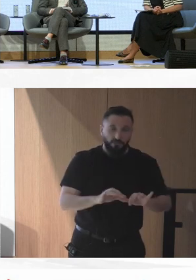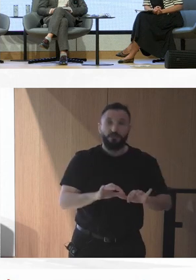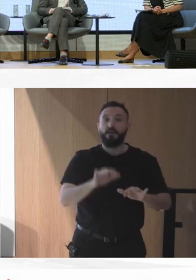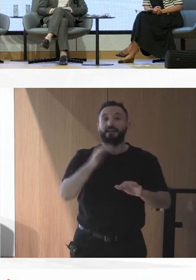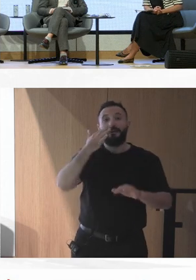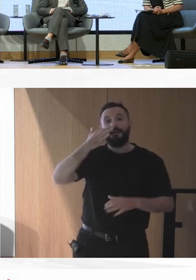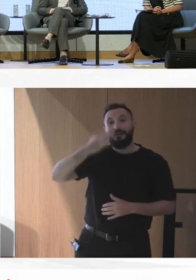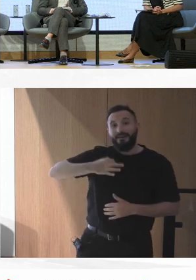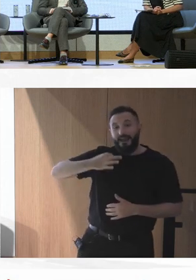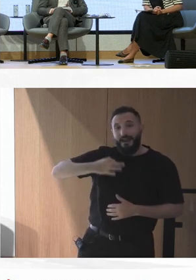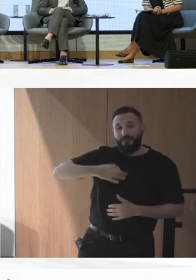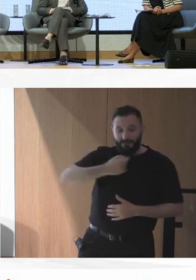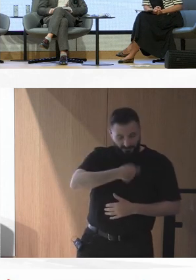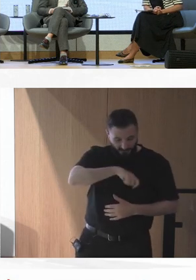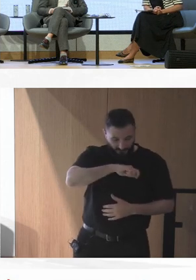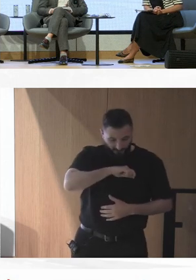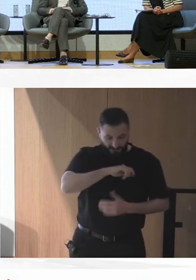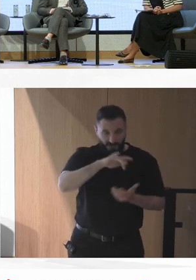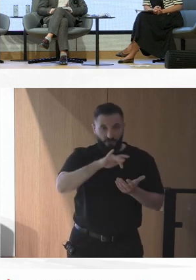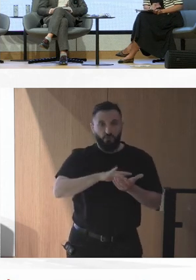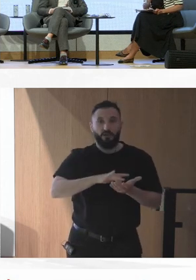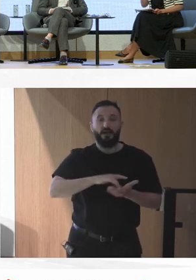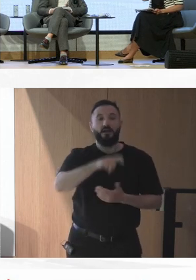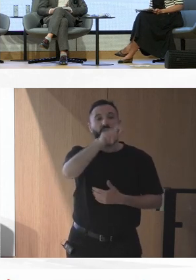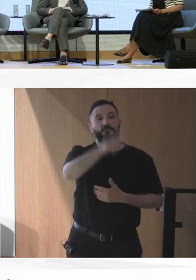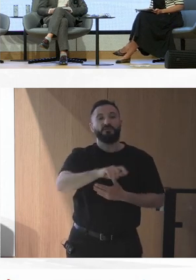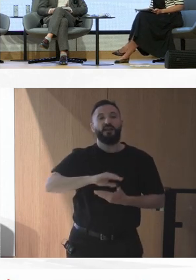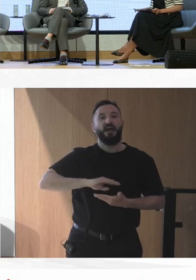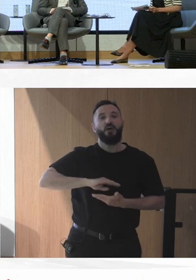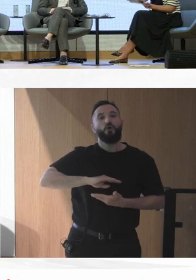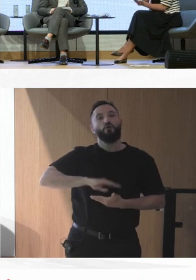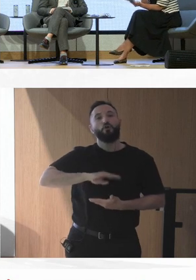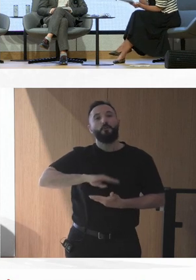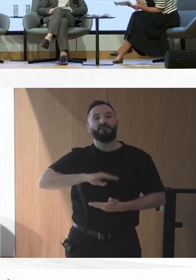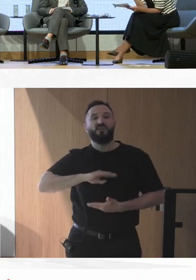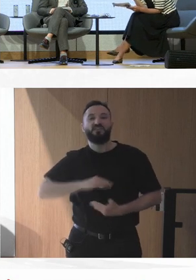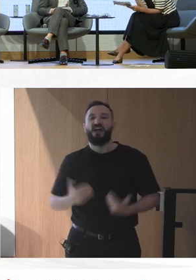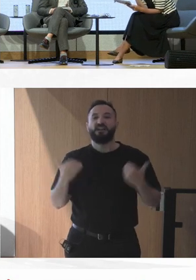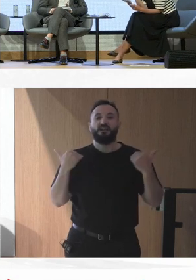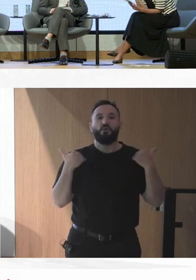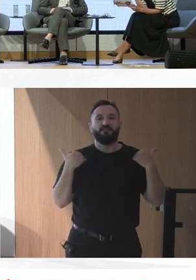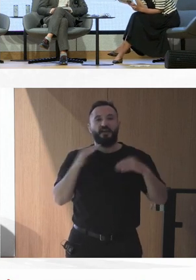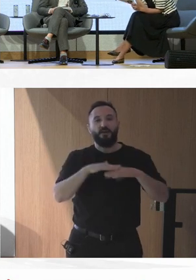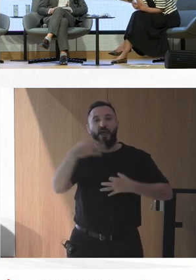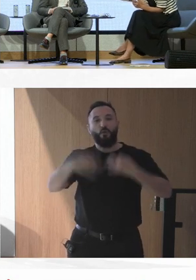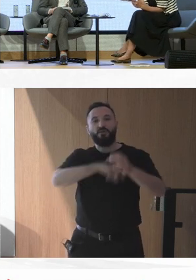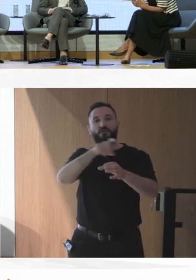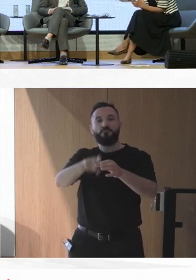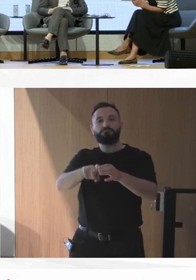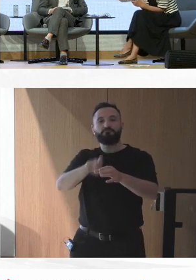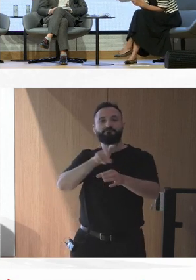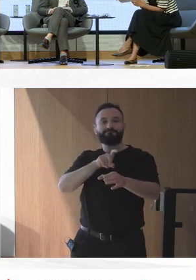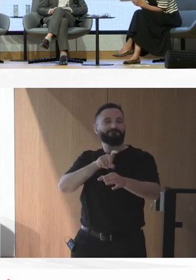figura de la incompetencia para estar en el juicio, ¿no?, en la incompetencia para ser juzgado o juzgada,